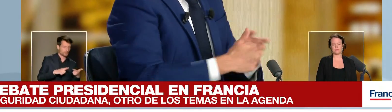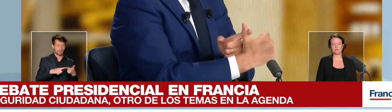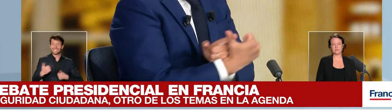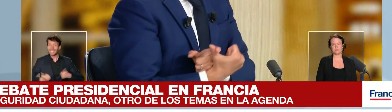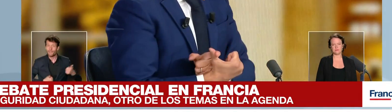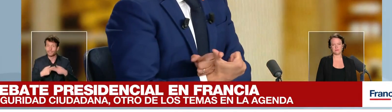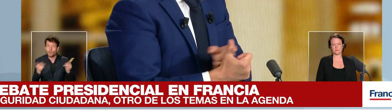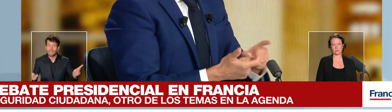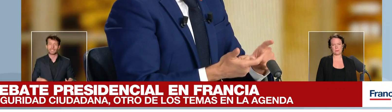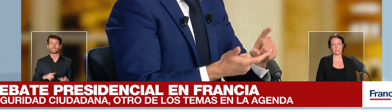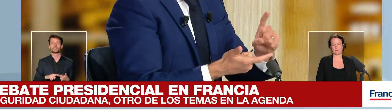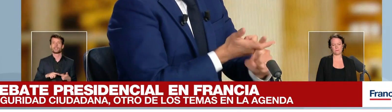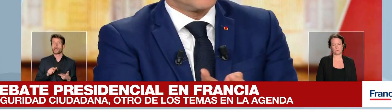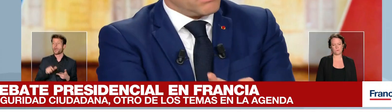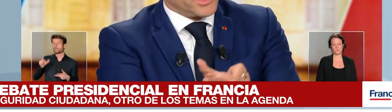servicios públicos y hospitales.